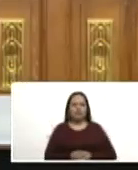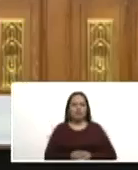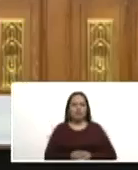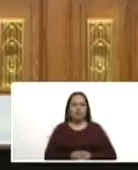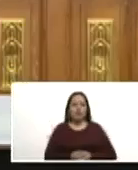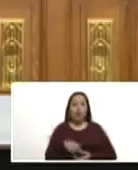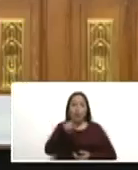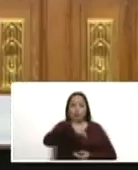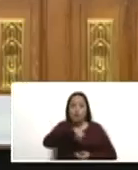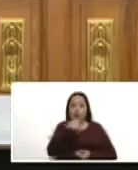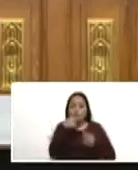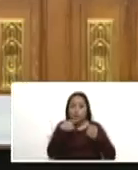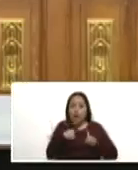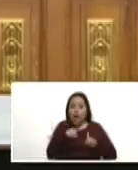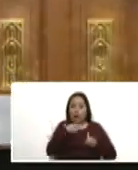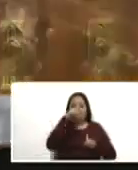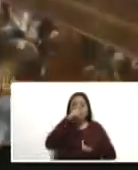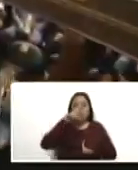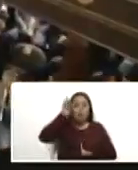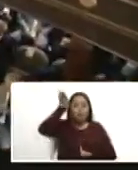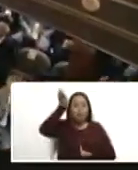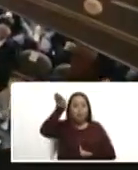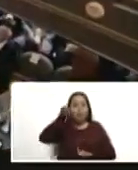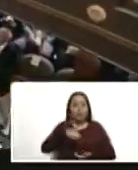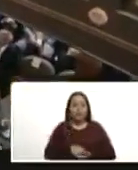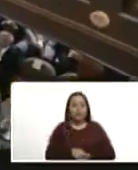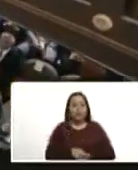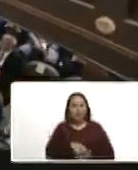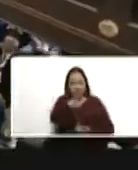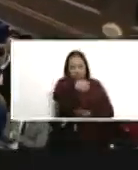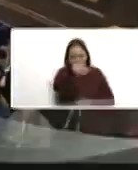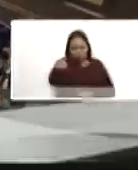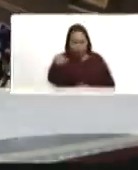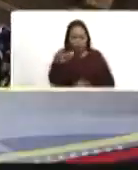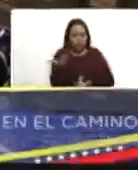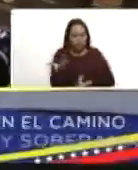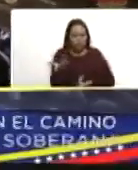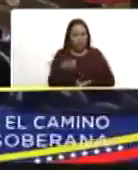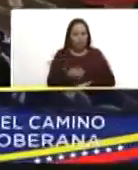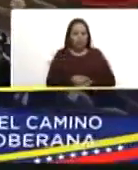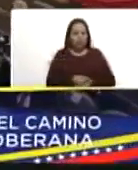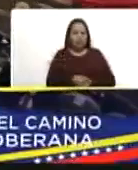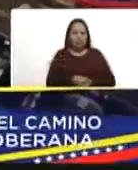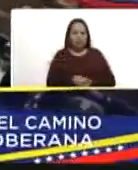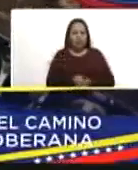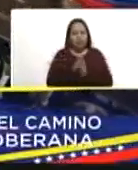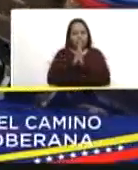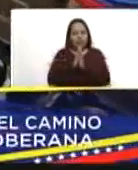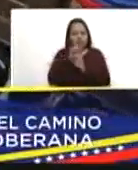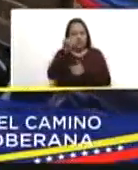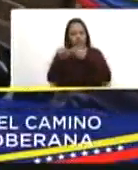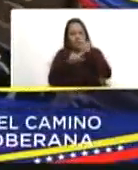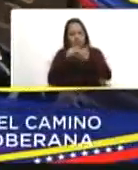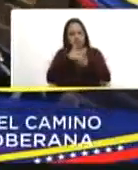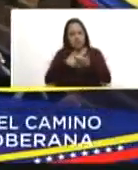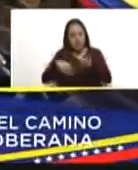los años futuros les parece tome nota señora